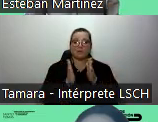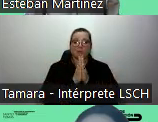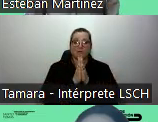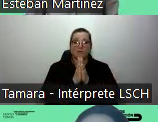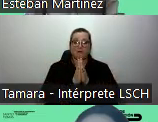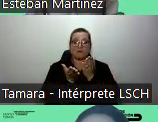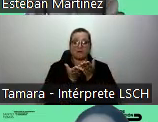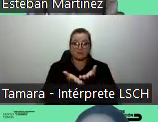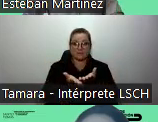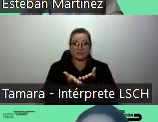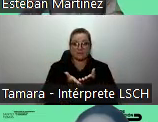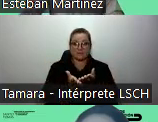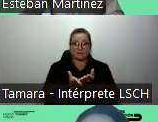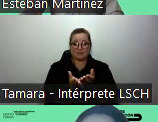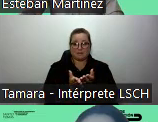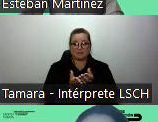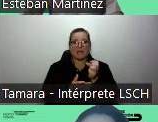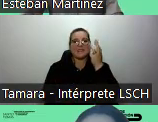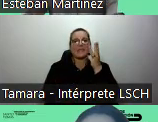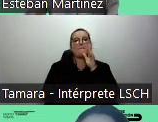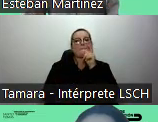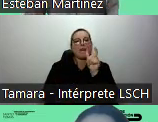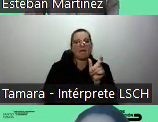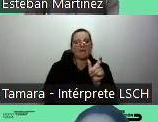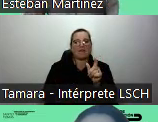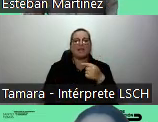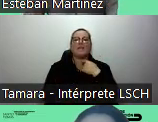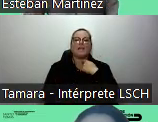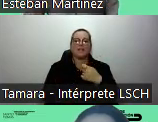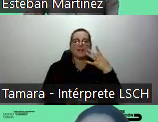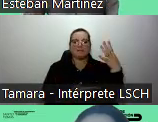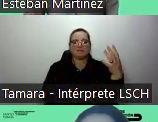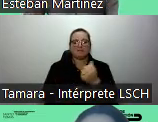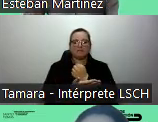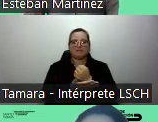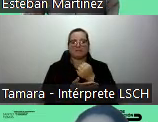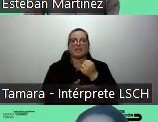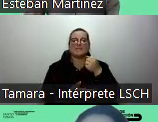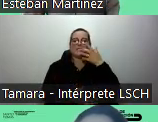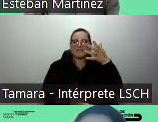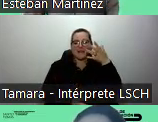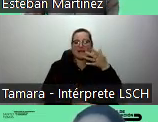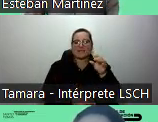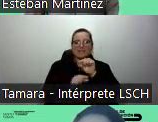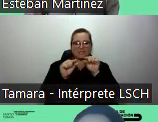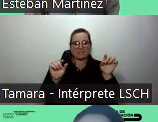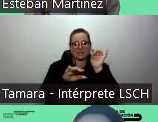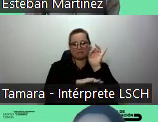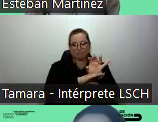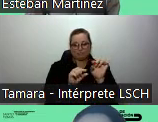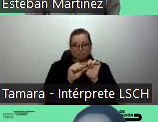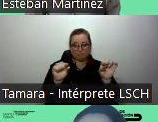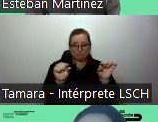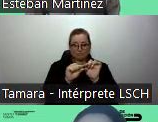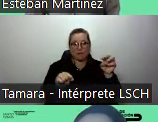lo siguiente en tres palabras qué me llevo de esta charla les van a compartir ahí si acaba compartir un link